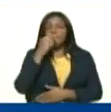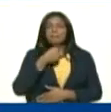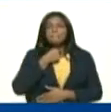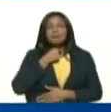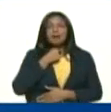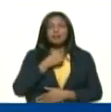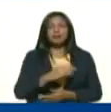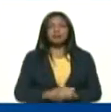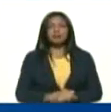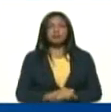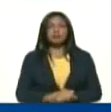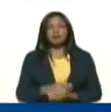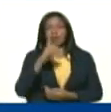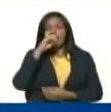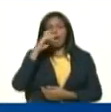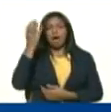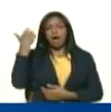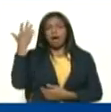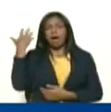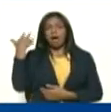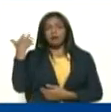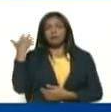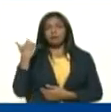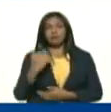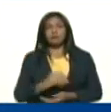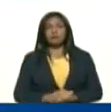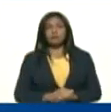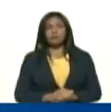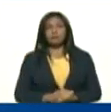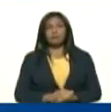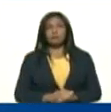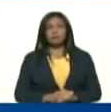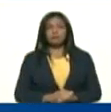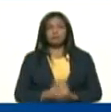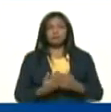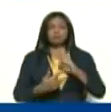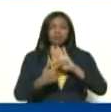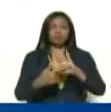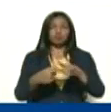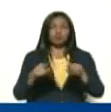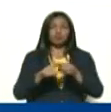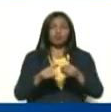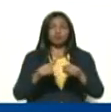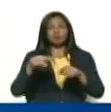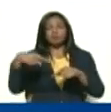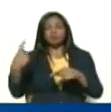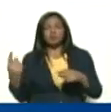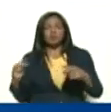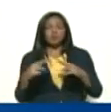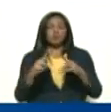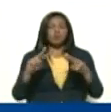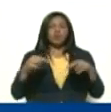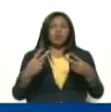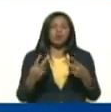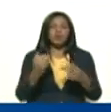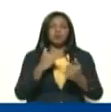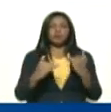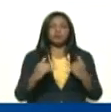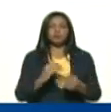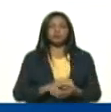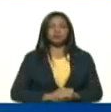bastante, hace varios años, bastante que ya salió. Saca ese y luego aparece uno nuevo, último, que